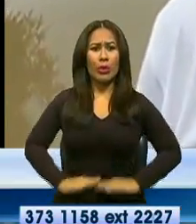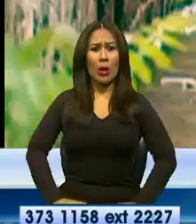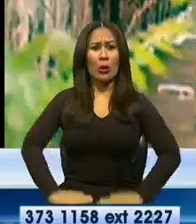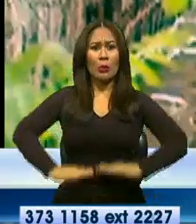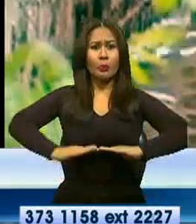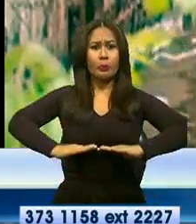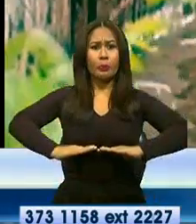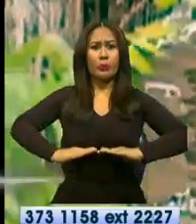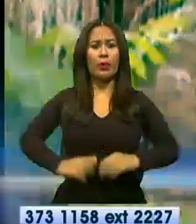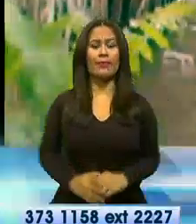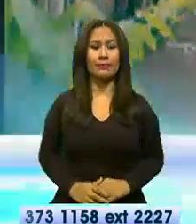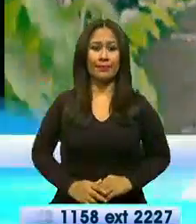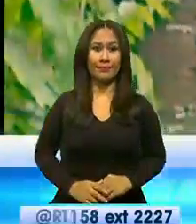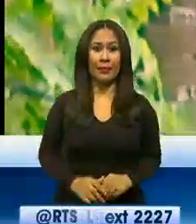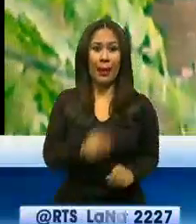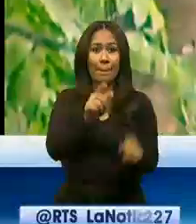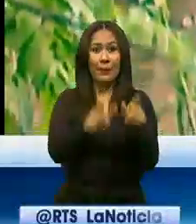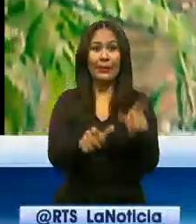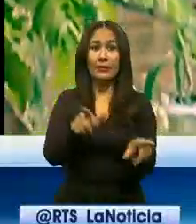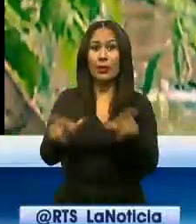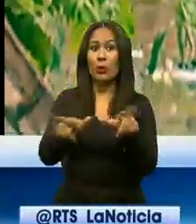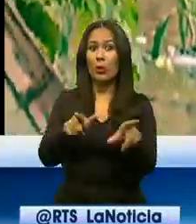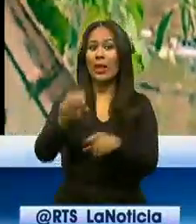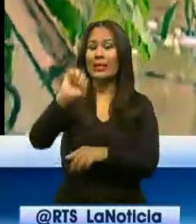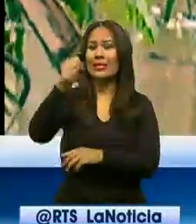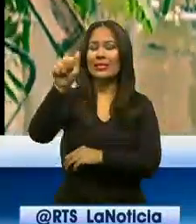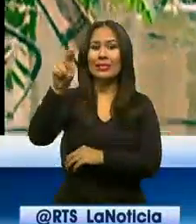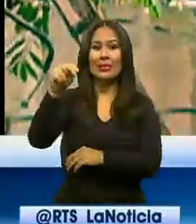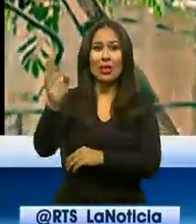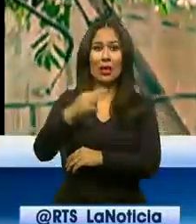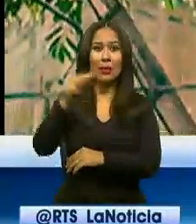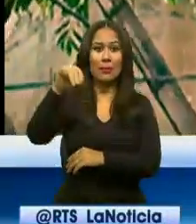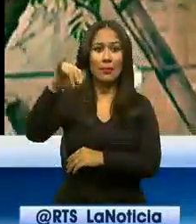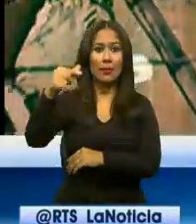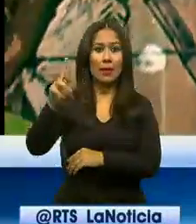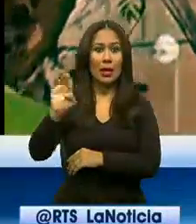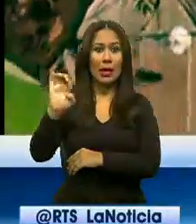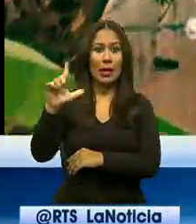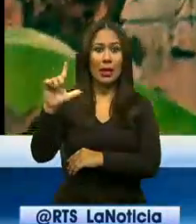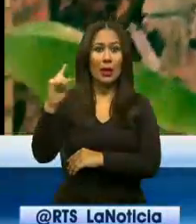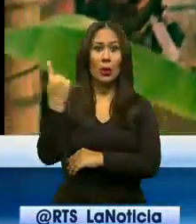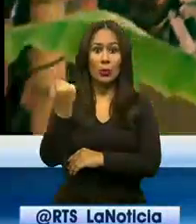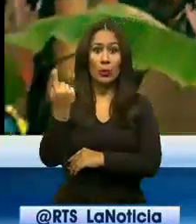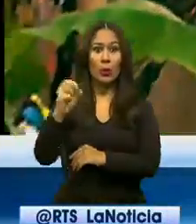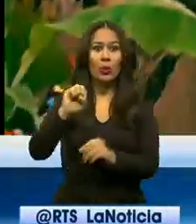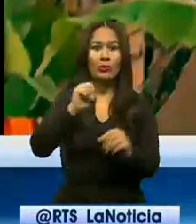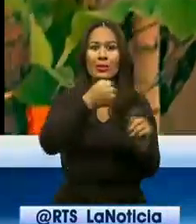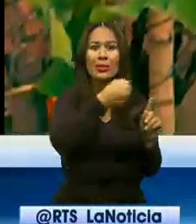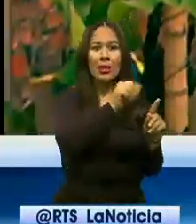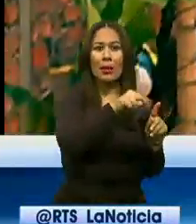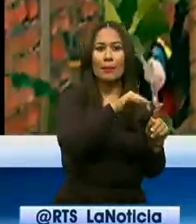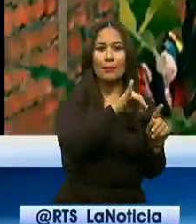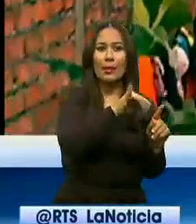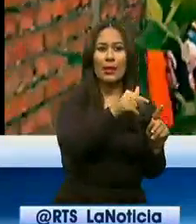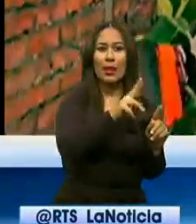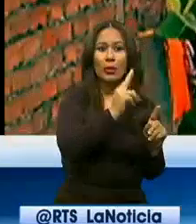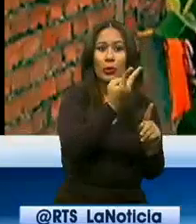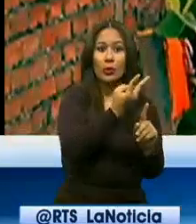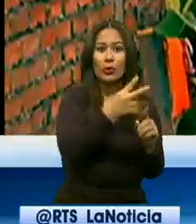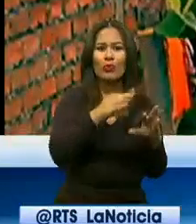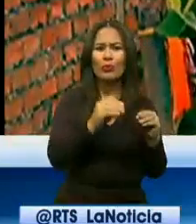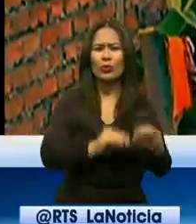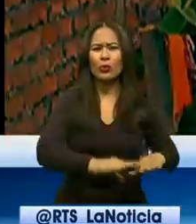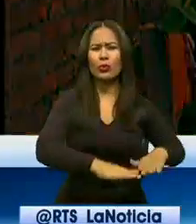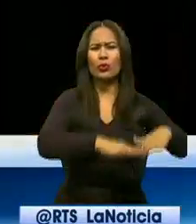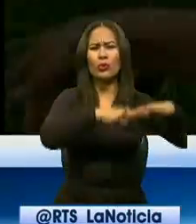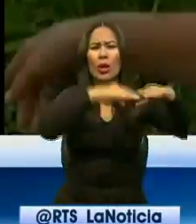altura. Habitantes de sectores como San Miguel 1 y 2 se ven afectados por la presencia del líquido tras el